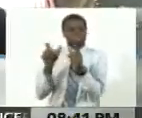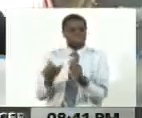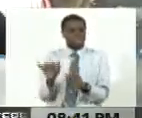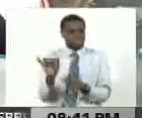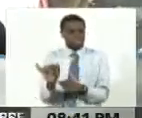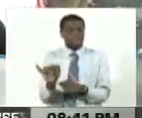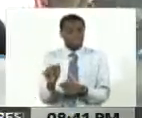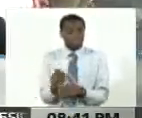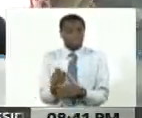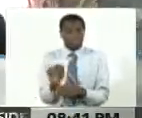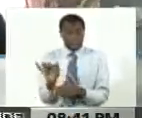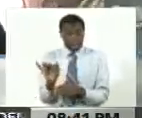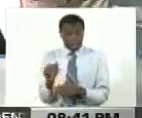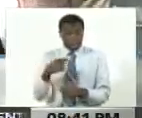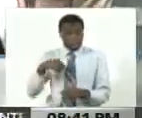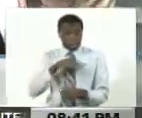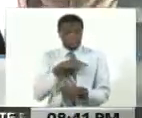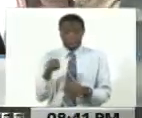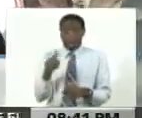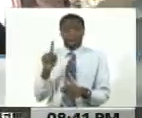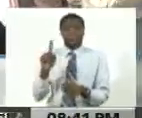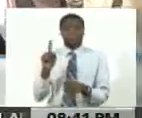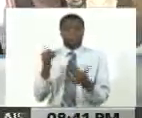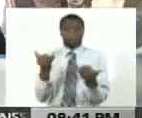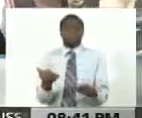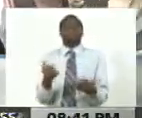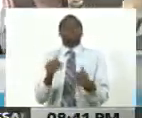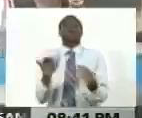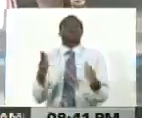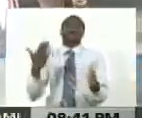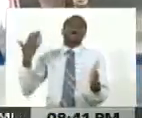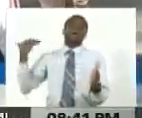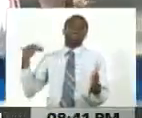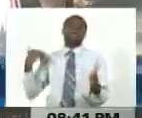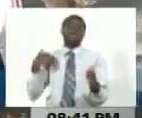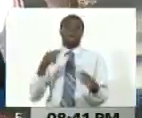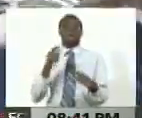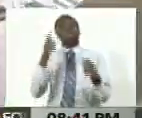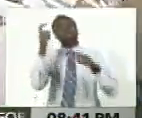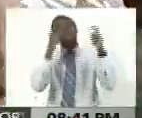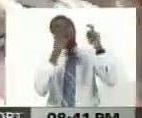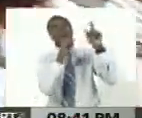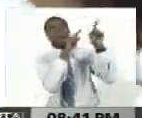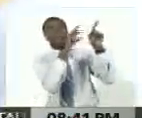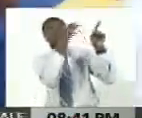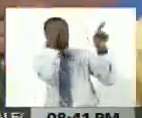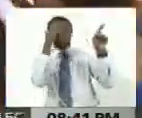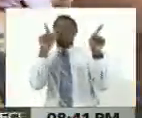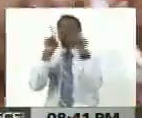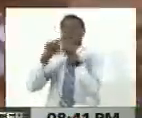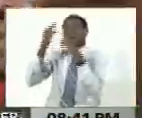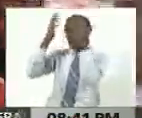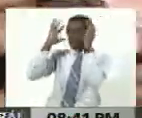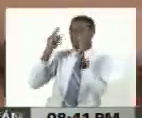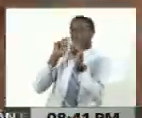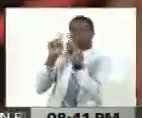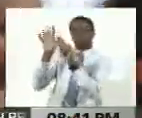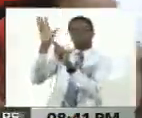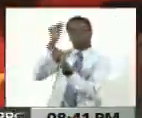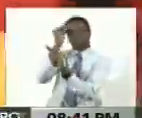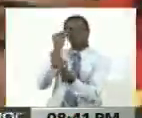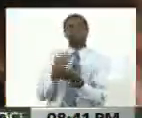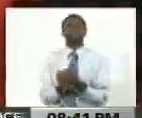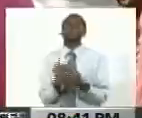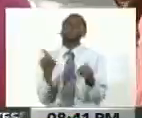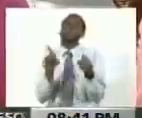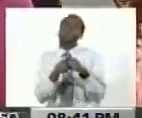I para nosotros va a ser lo que fue también nuestro comandante Chávez. Canciones como Abre Brecha, Los Hechos de Cartón